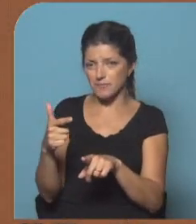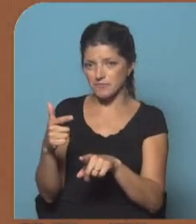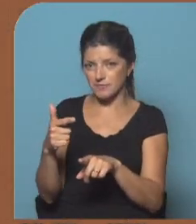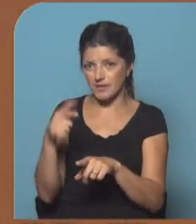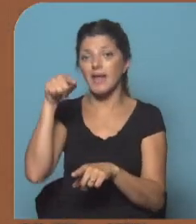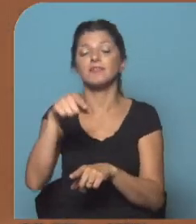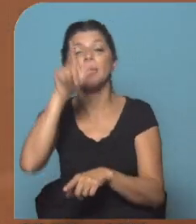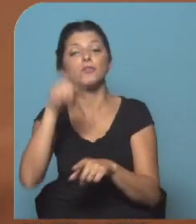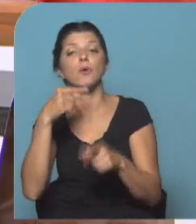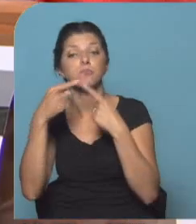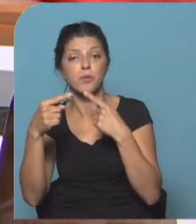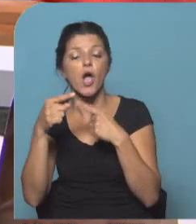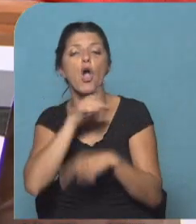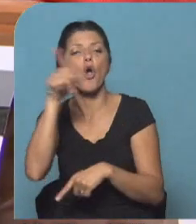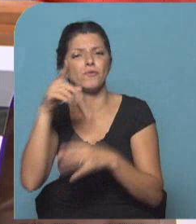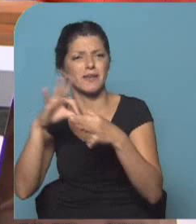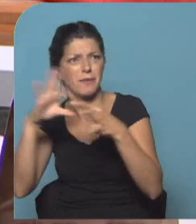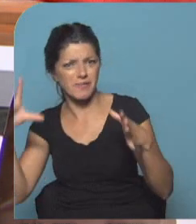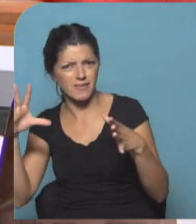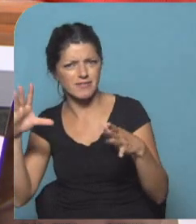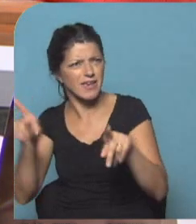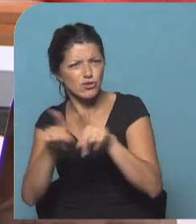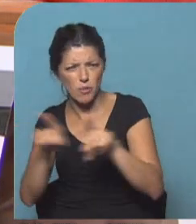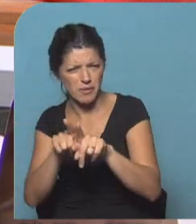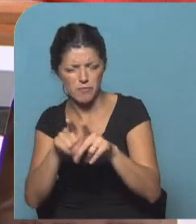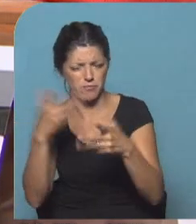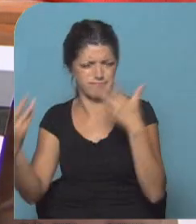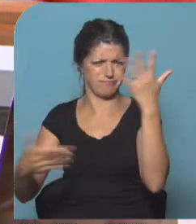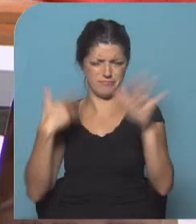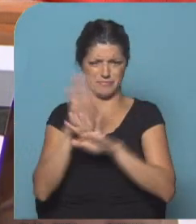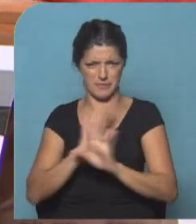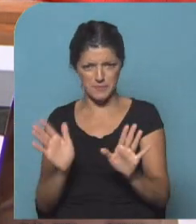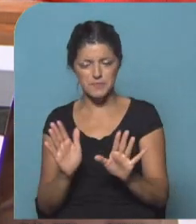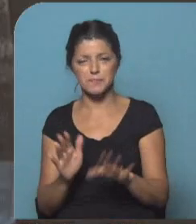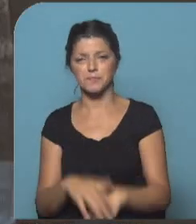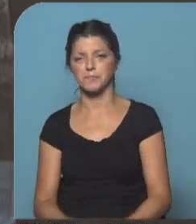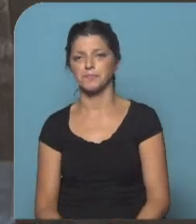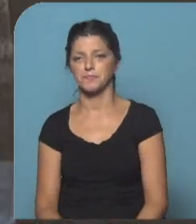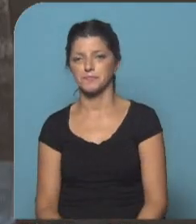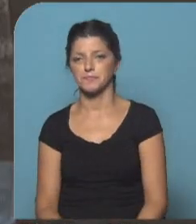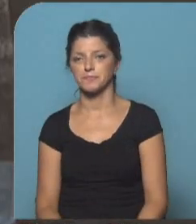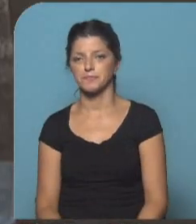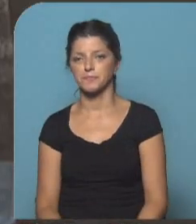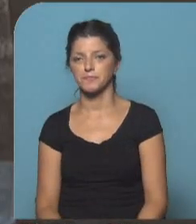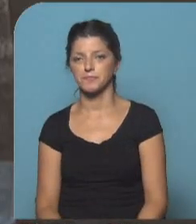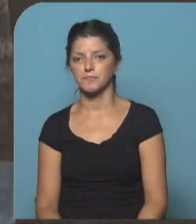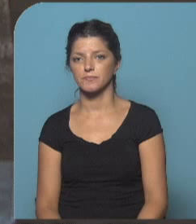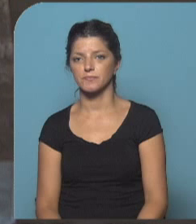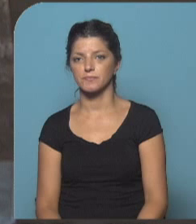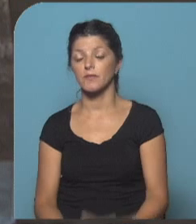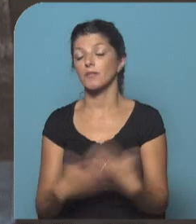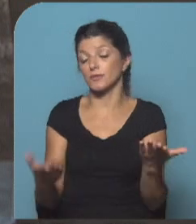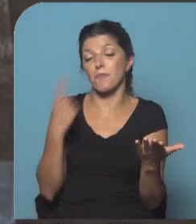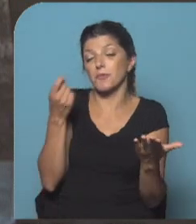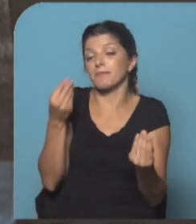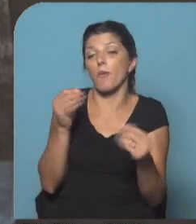votar. De una independencia para votar en contra de eso, digamos, es bastante insólito. Entonces lo que vemos es básicamente un empate,